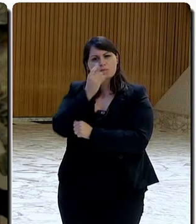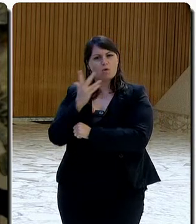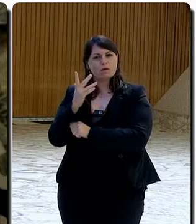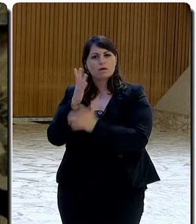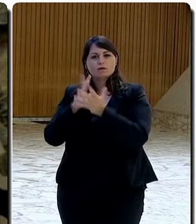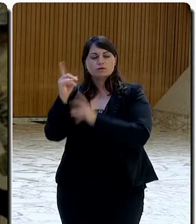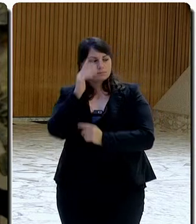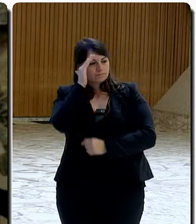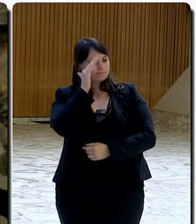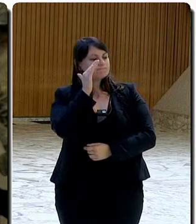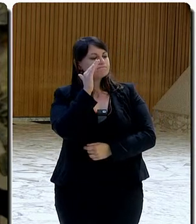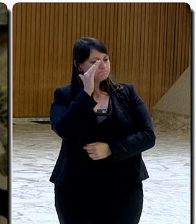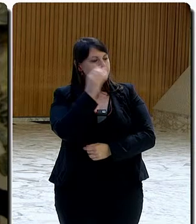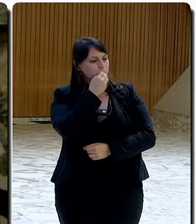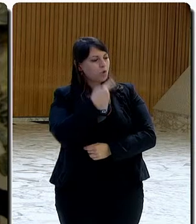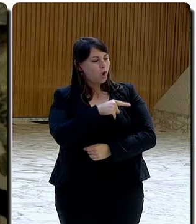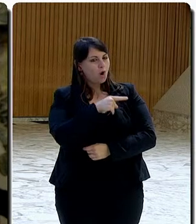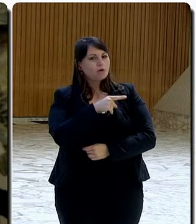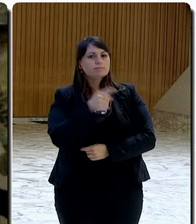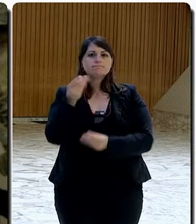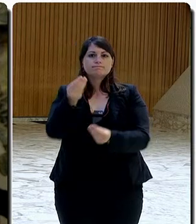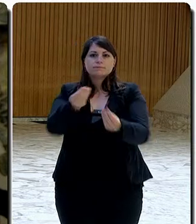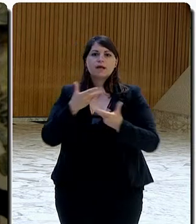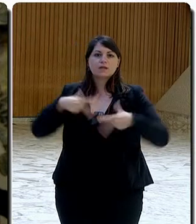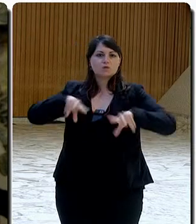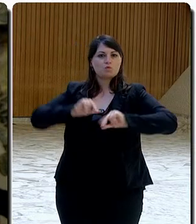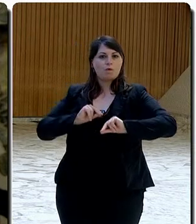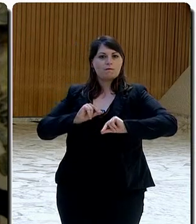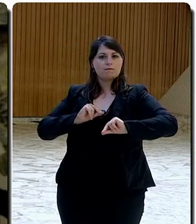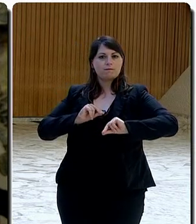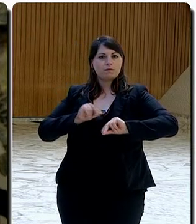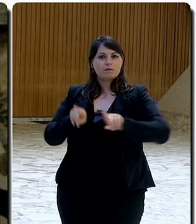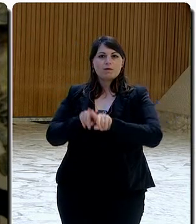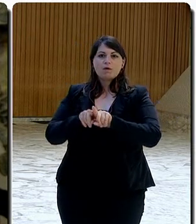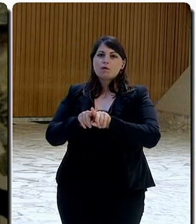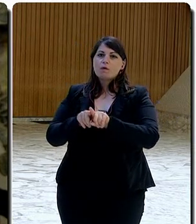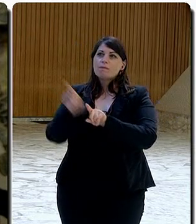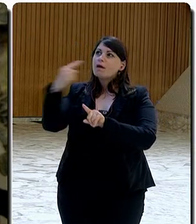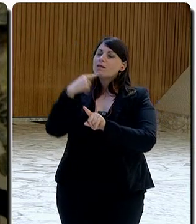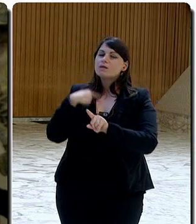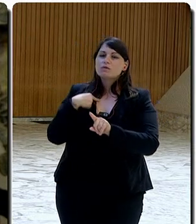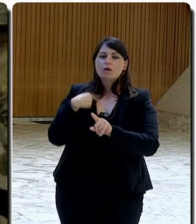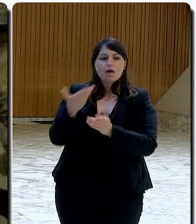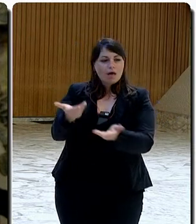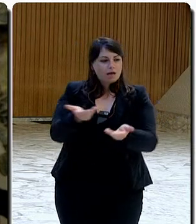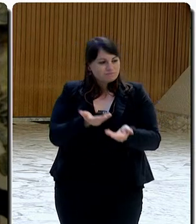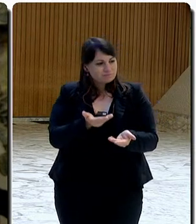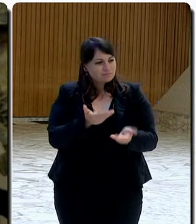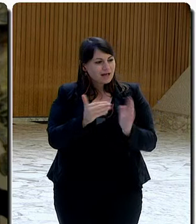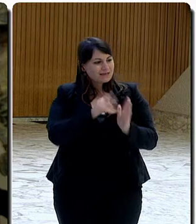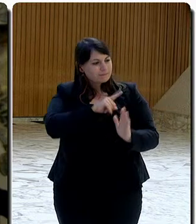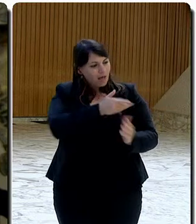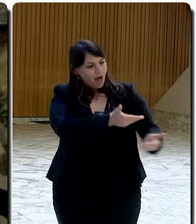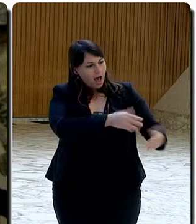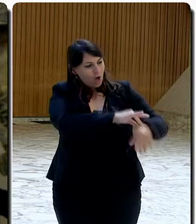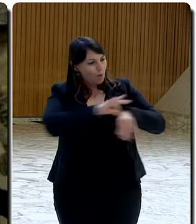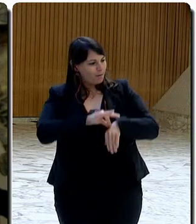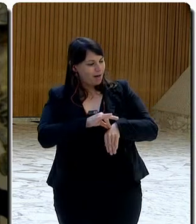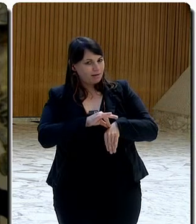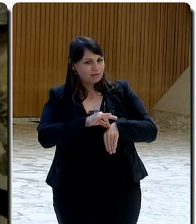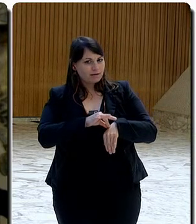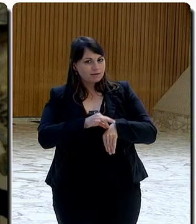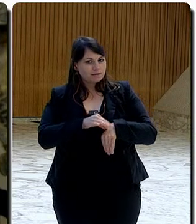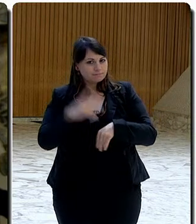dijo, aquí la tenéis, acompañadla vosotros a mi casa. Así es como nosotros entendemos la